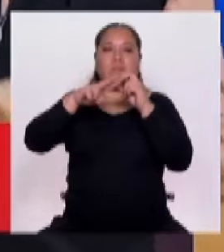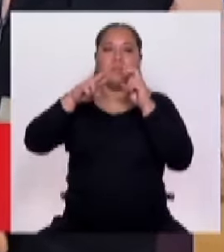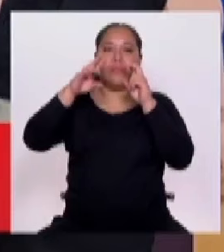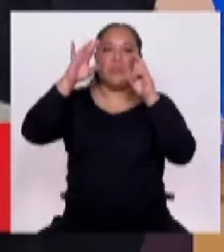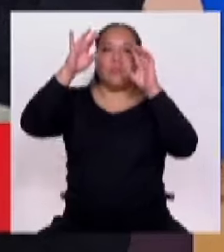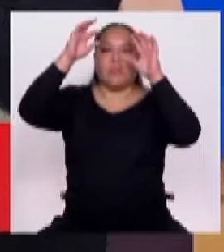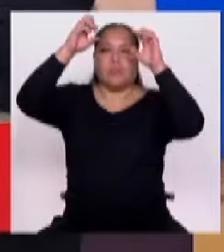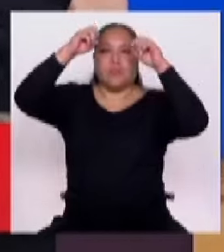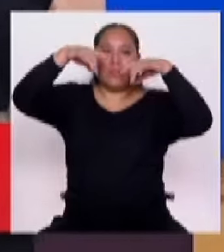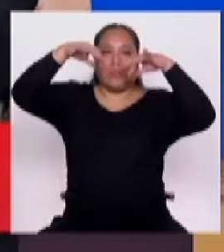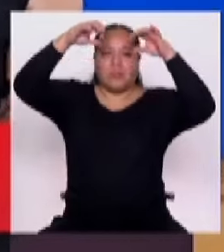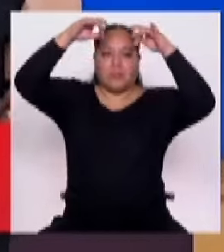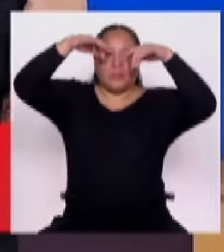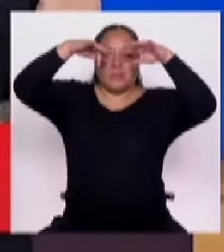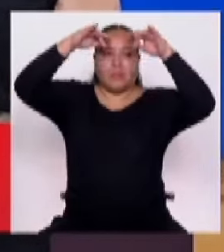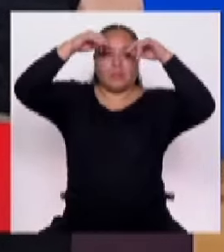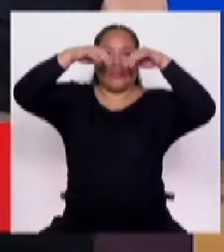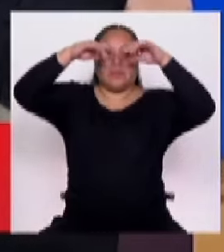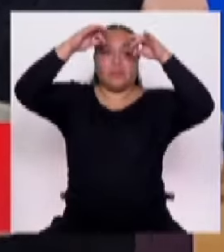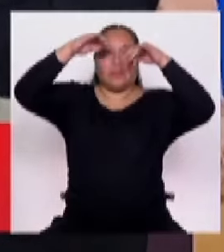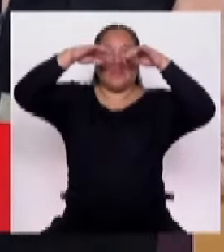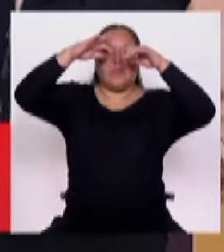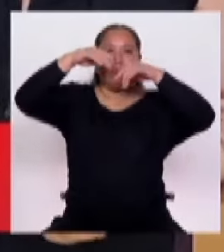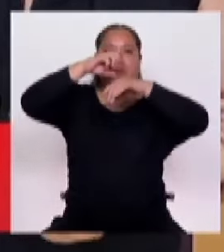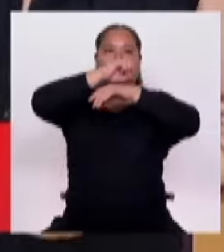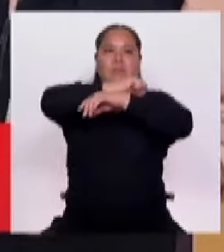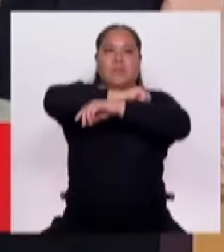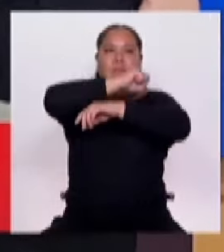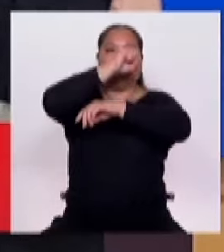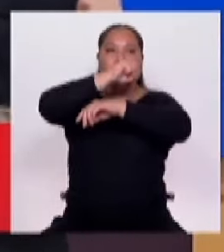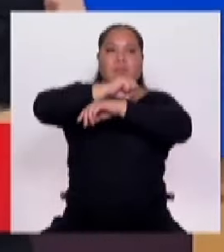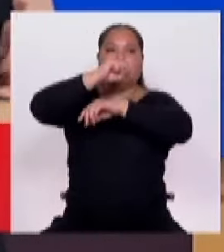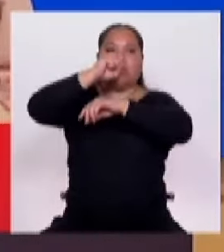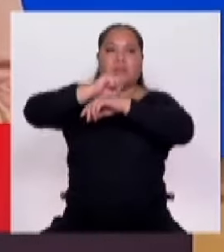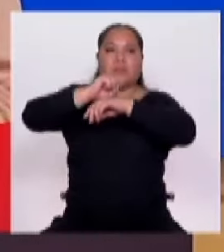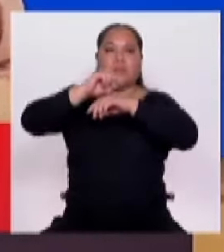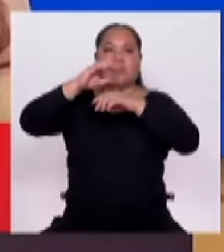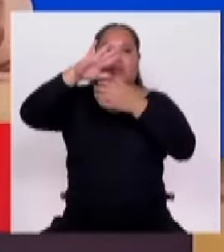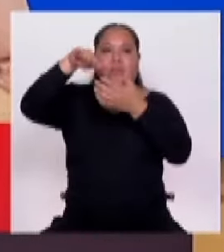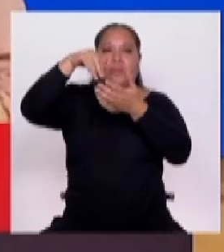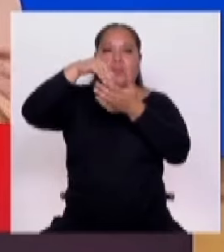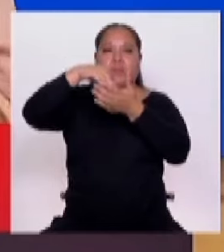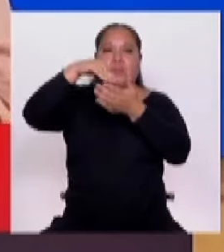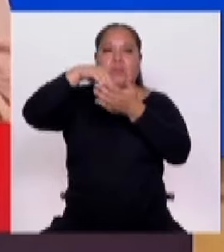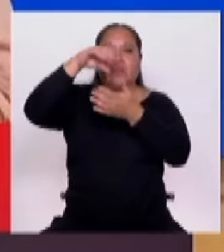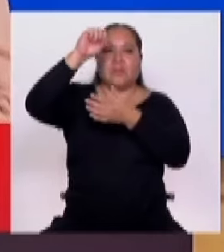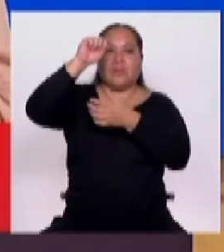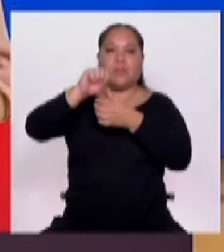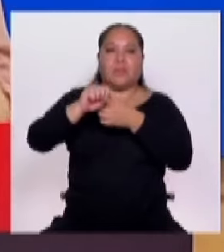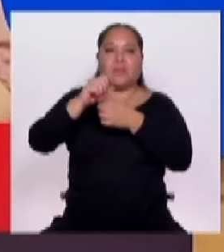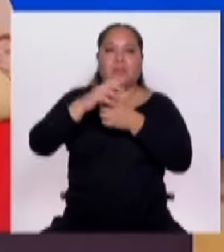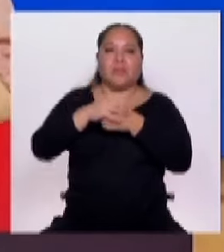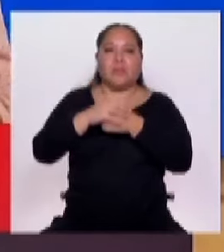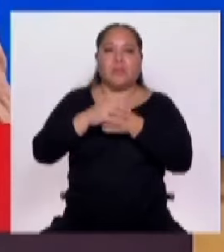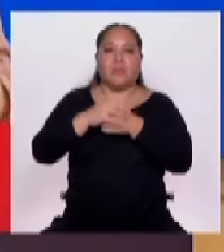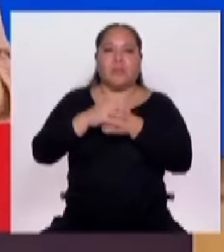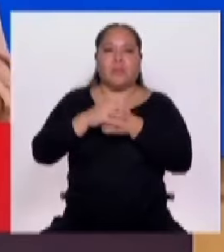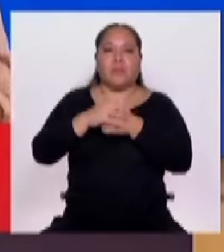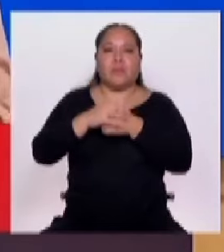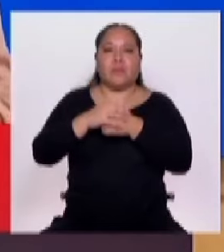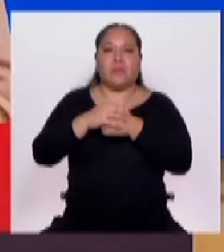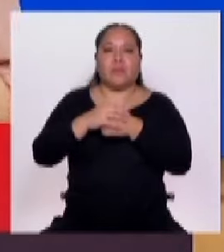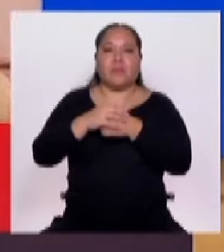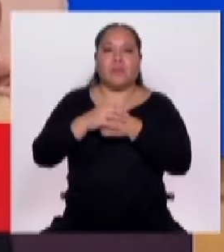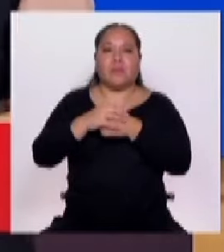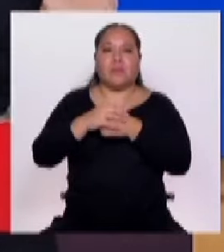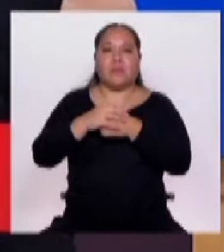a esta hora de la mañana hacia la zona de la sierra y selva Centro Sur principalmente ahora bien pasemos a ver los avisos meteorológicos